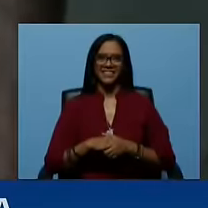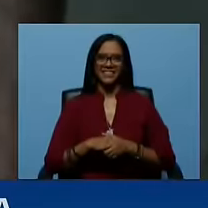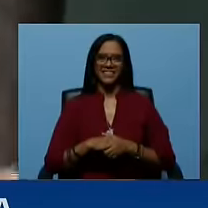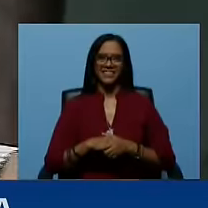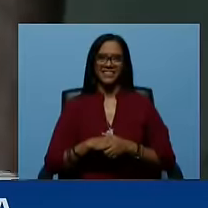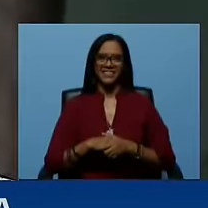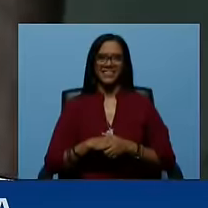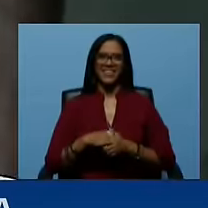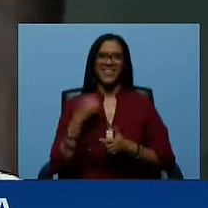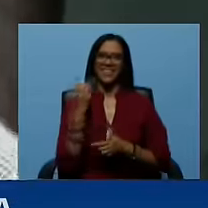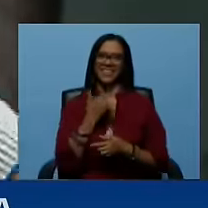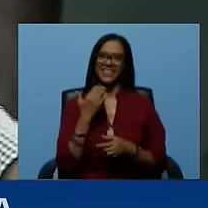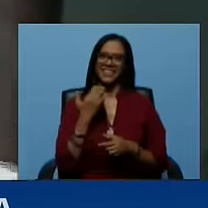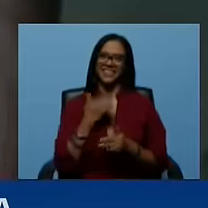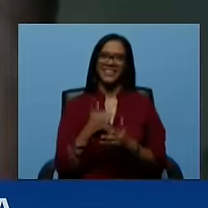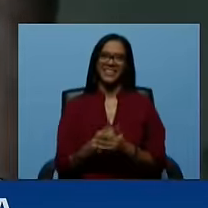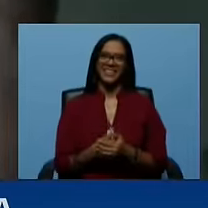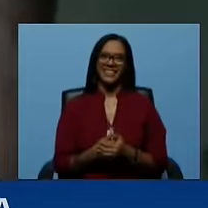¿Qué?